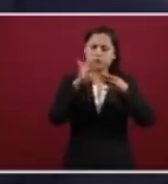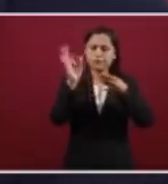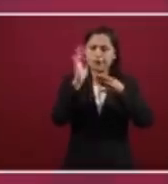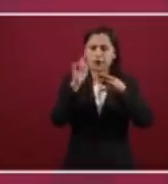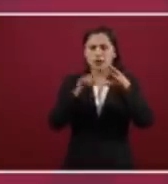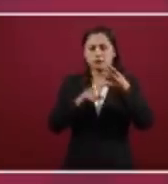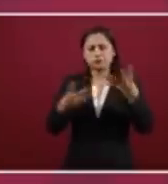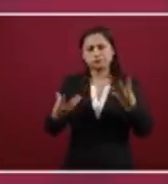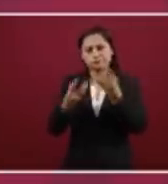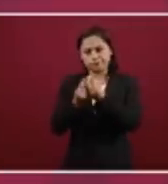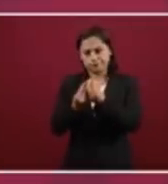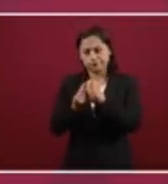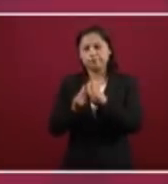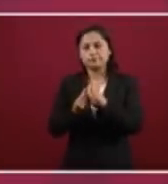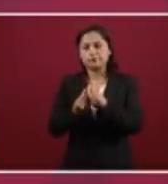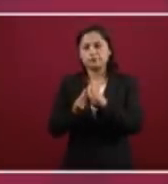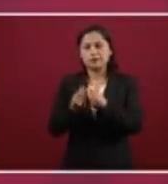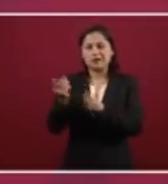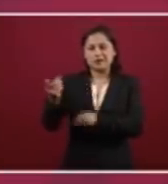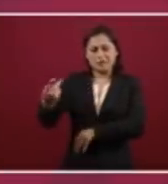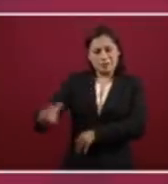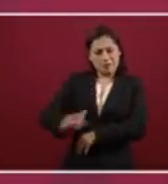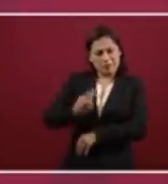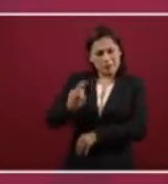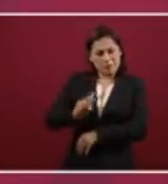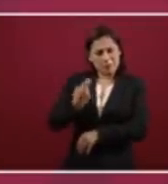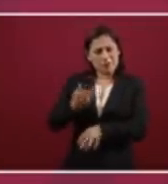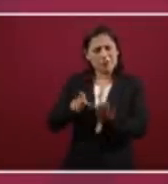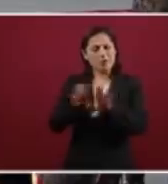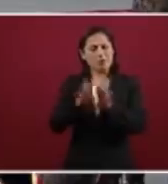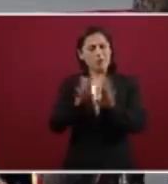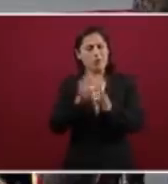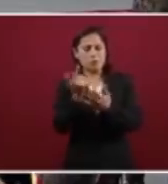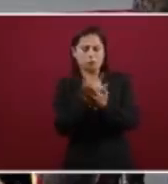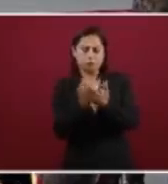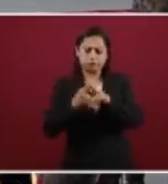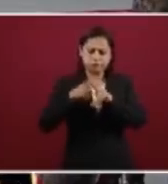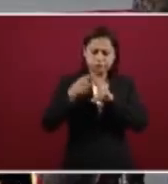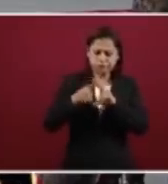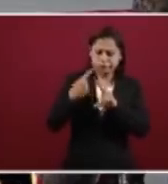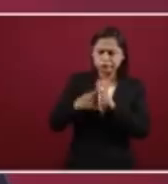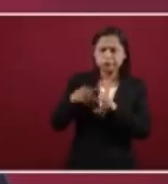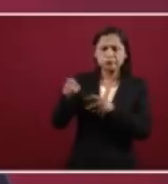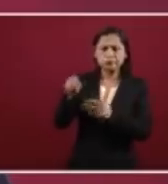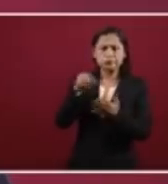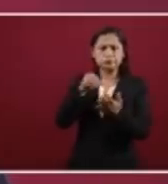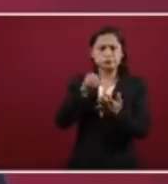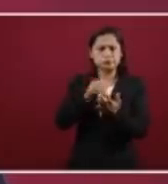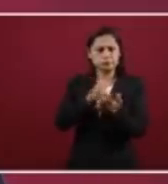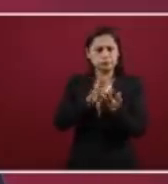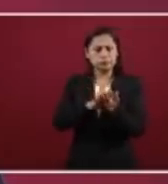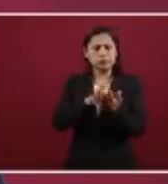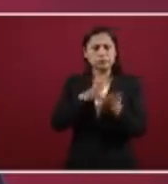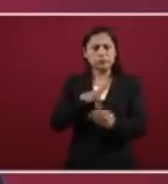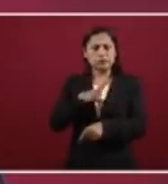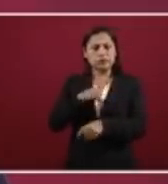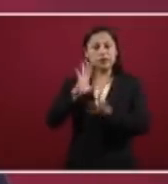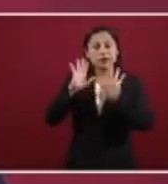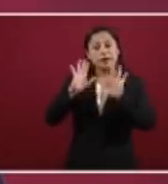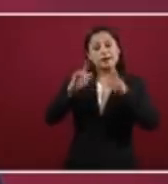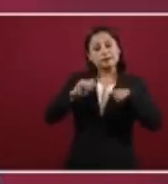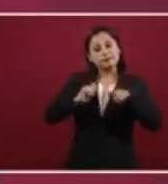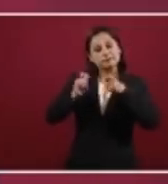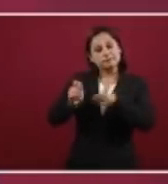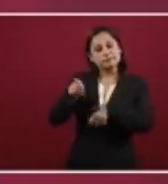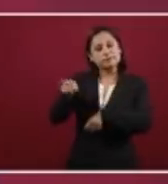esos datos o esa situación que se ha venido presentando, me parece que sería el gobierno de la Ciudad de México quien